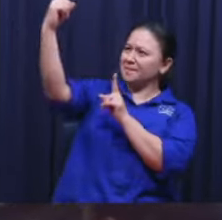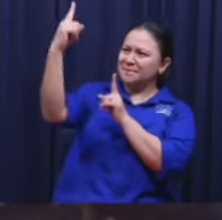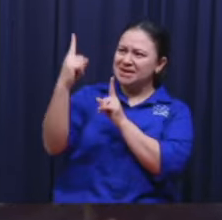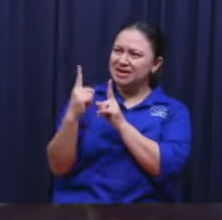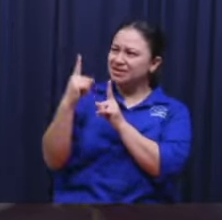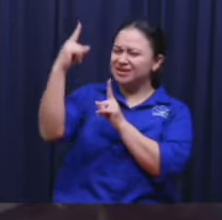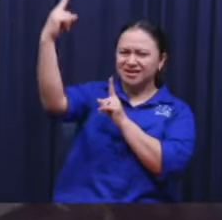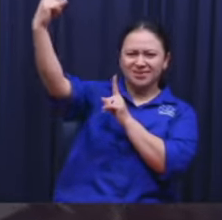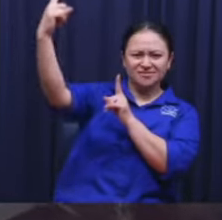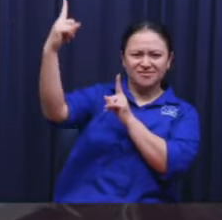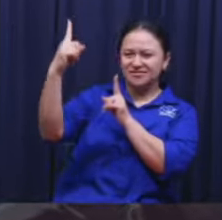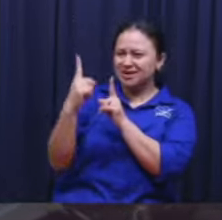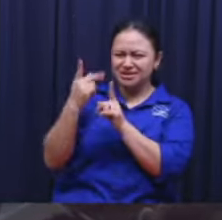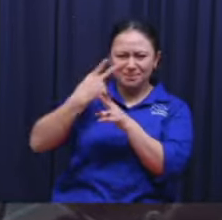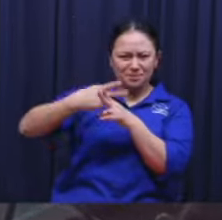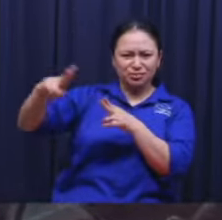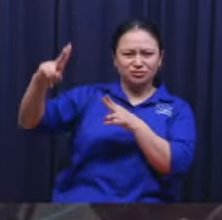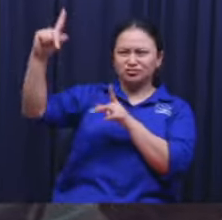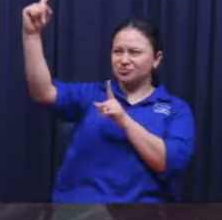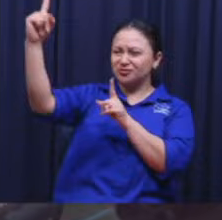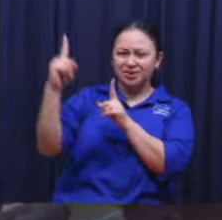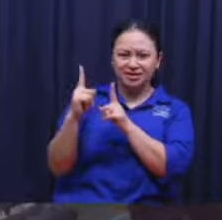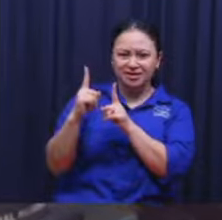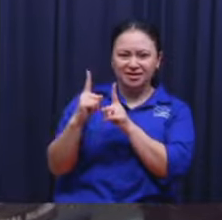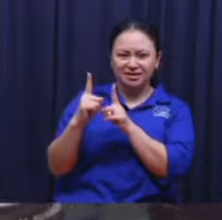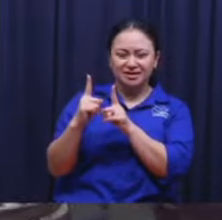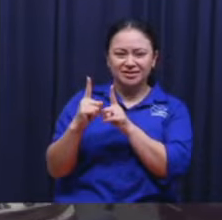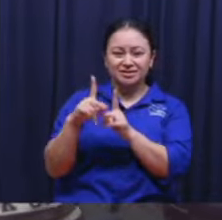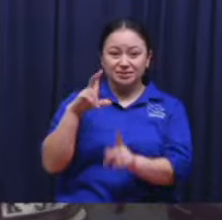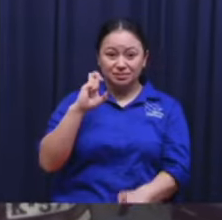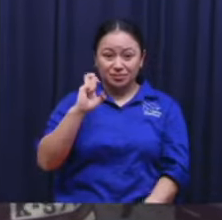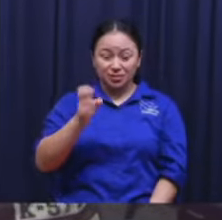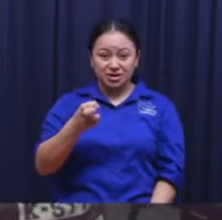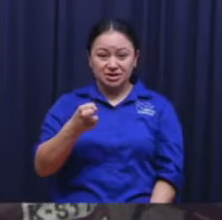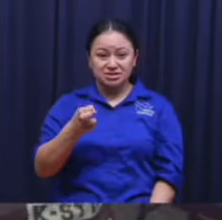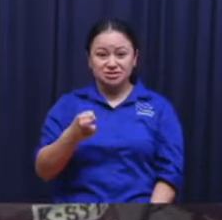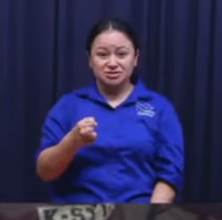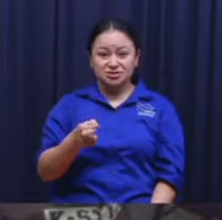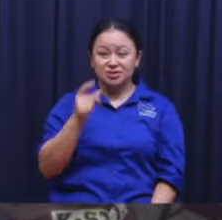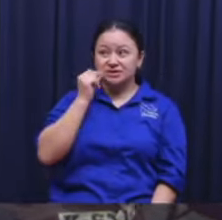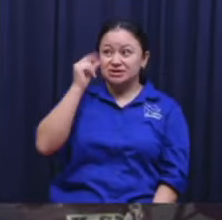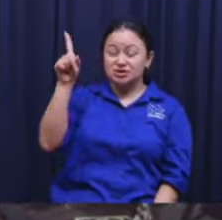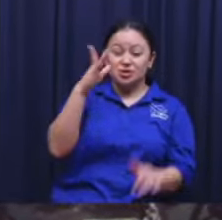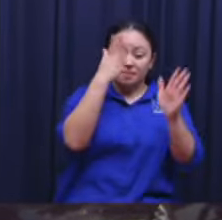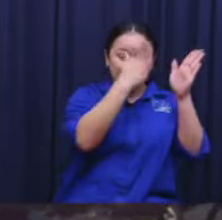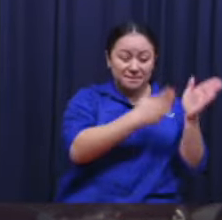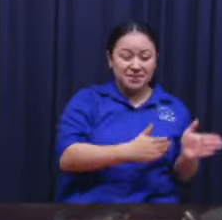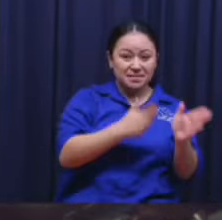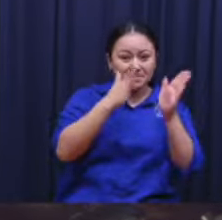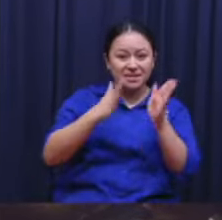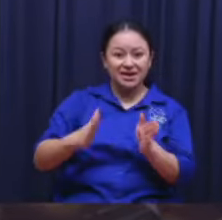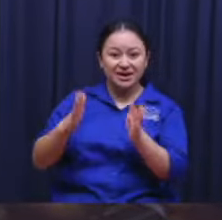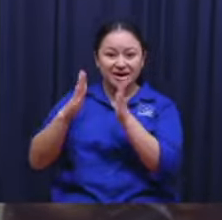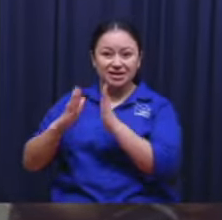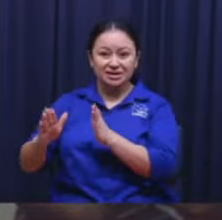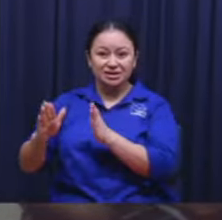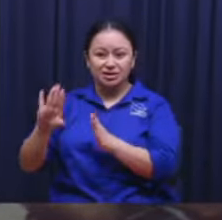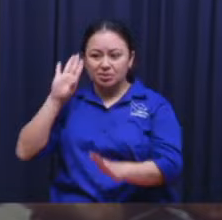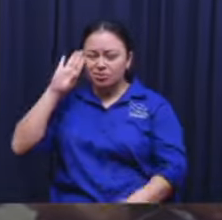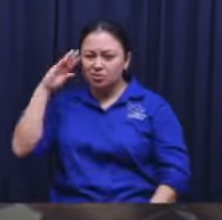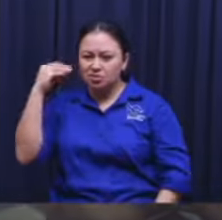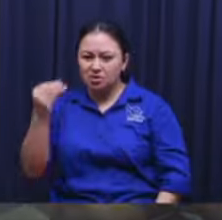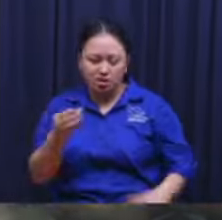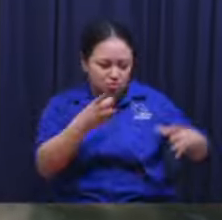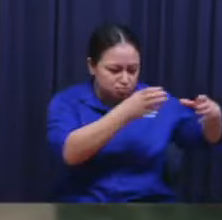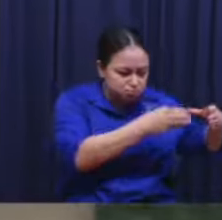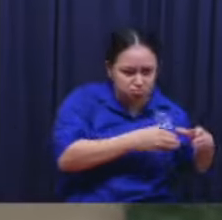viene el Señor, viene el Señor. Y por eso nos está preparando. Porque no se va a llevar a una